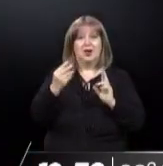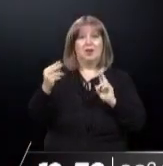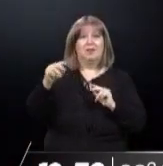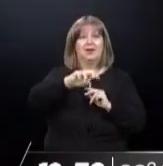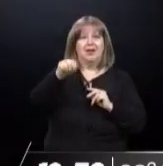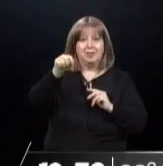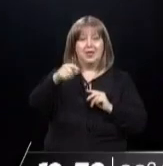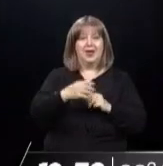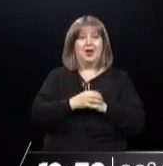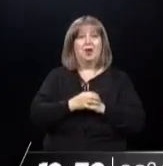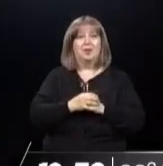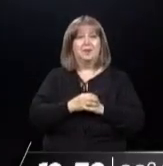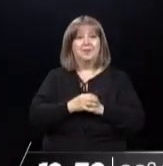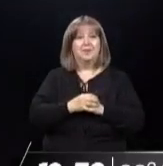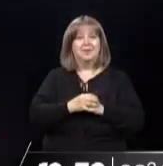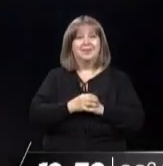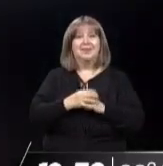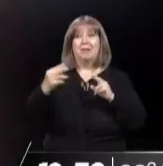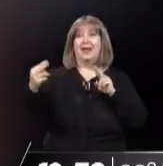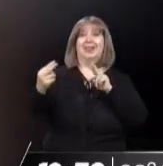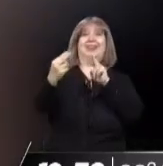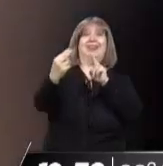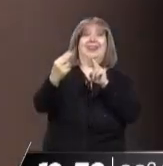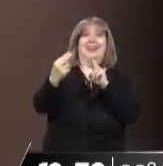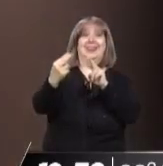Imagino que hay un chequeo médico previo, ¿no? Todo. Sí.